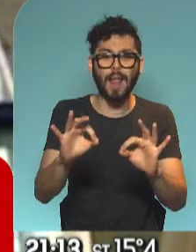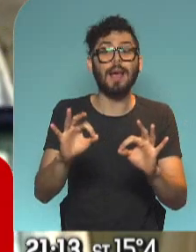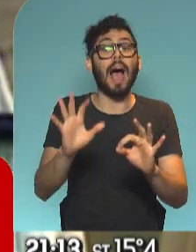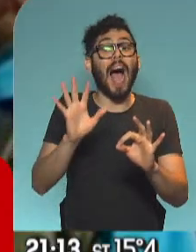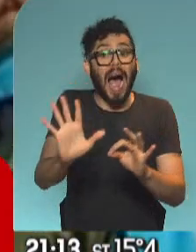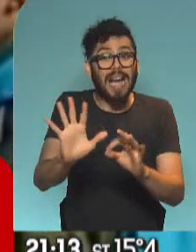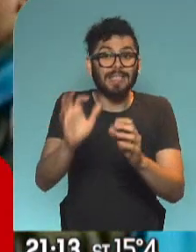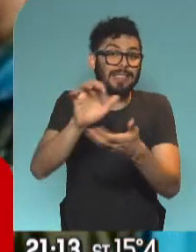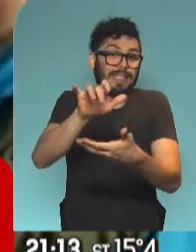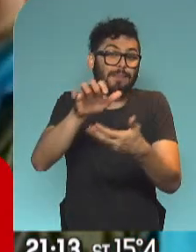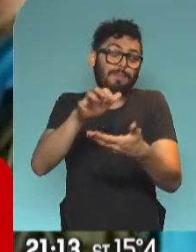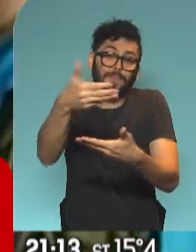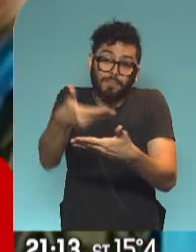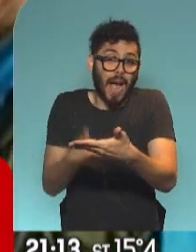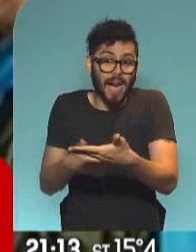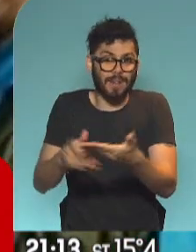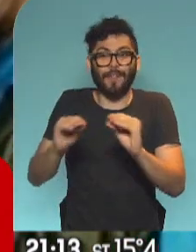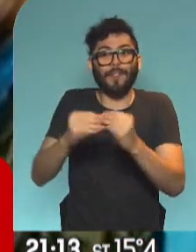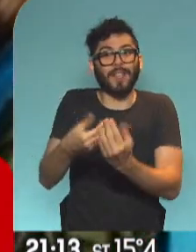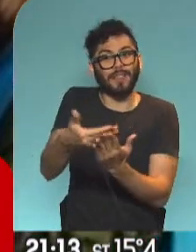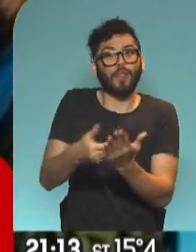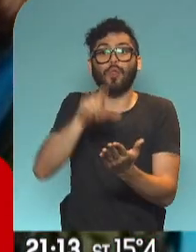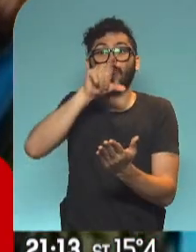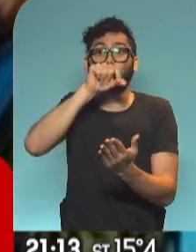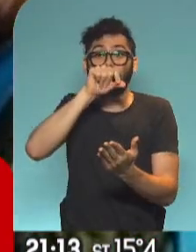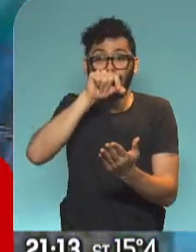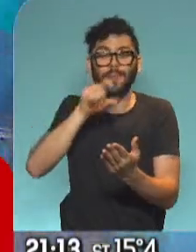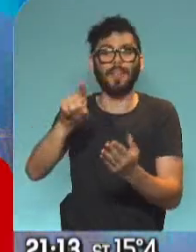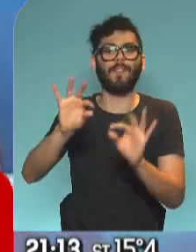cierra entonces esta carta. A través de este tuit de